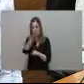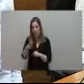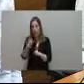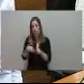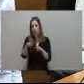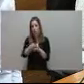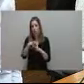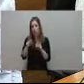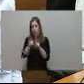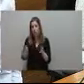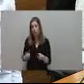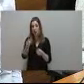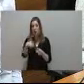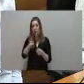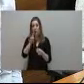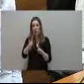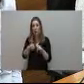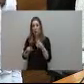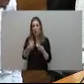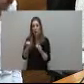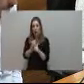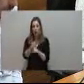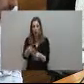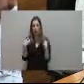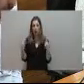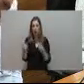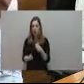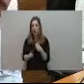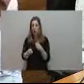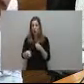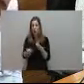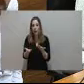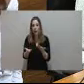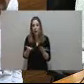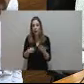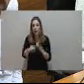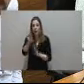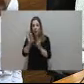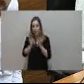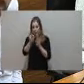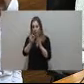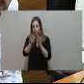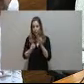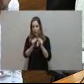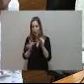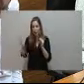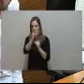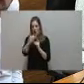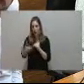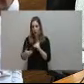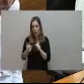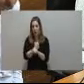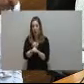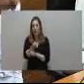empresarial. Nos encontramos con un mercado laboral que no está siendo responsable, en un escenario con un alto índice de precariedad laboral. Y ahí creo que